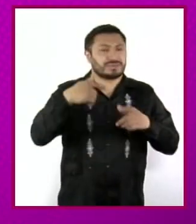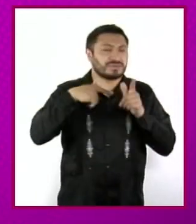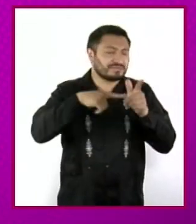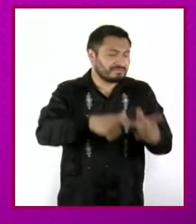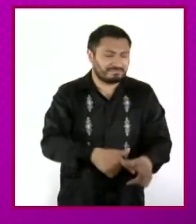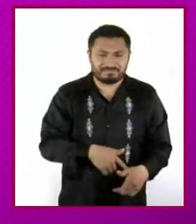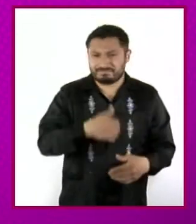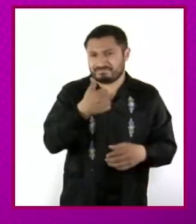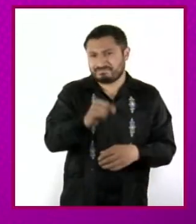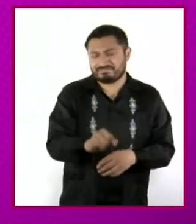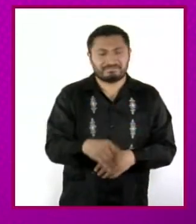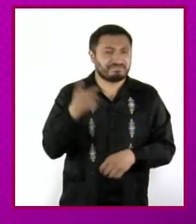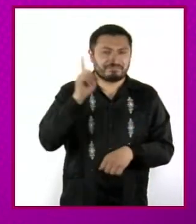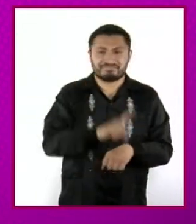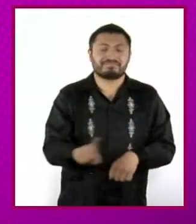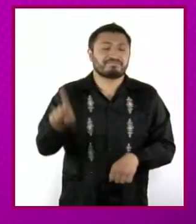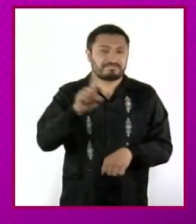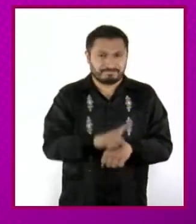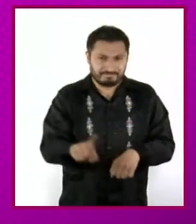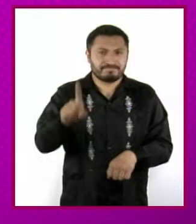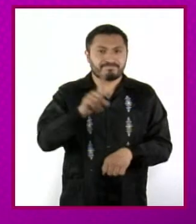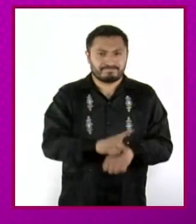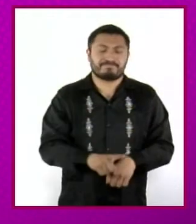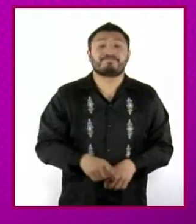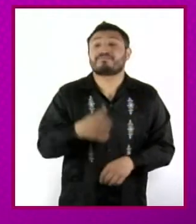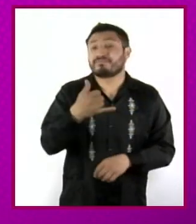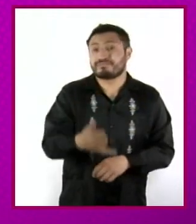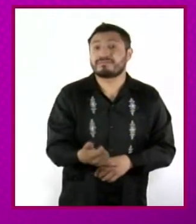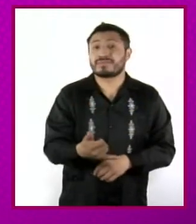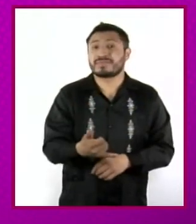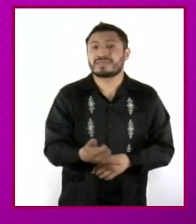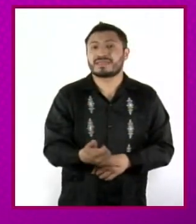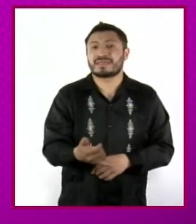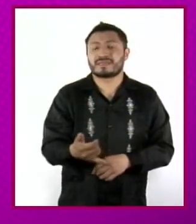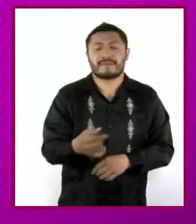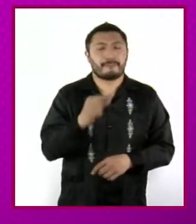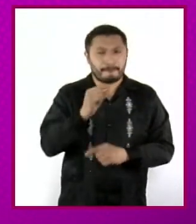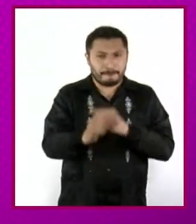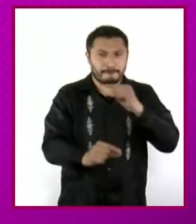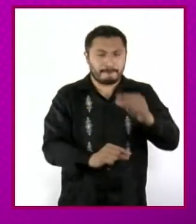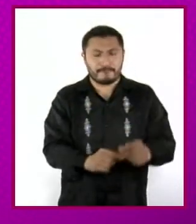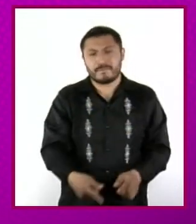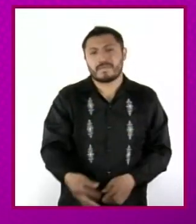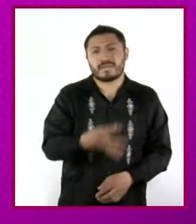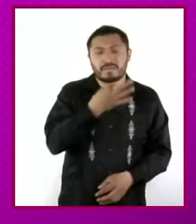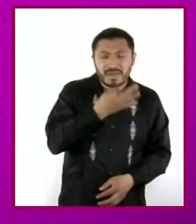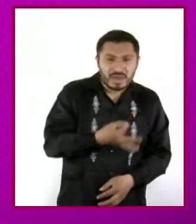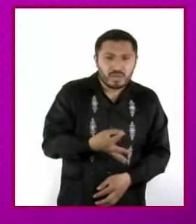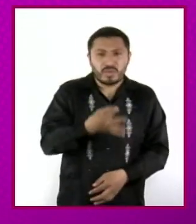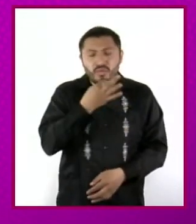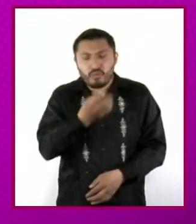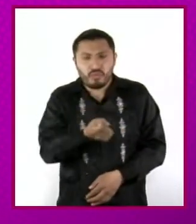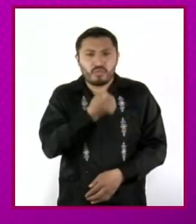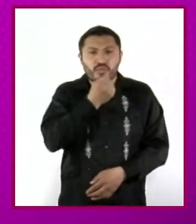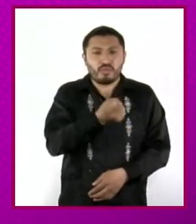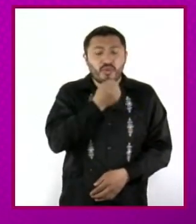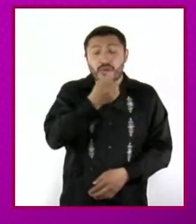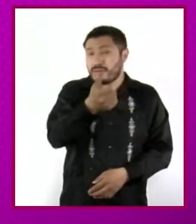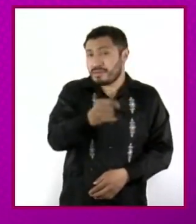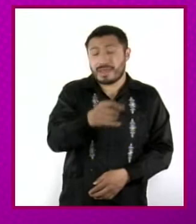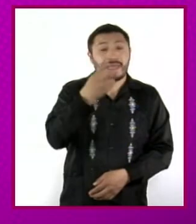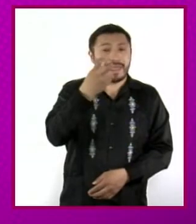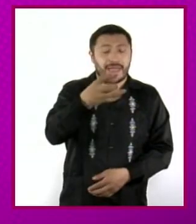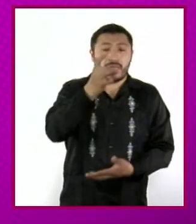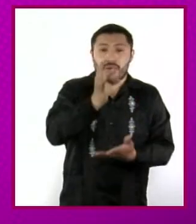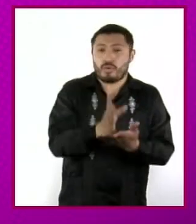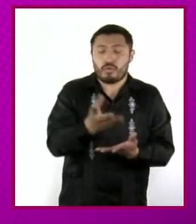sucediendo diariamente y minuto a minuto y segundo a segundo. Eso es lo único que tenemos cierto